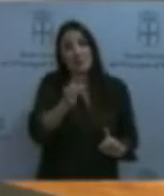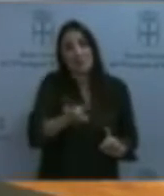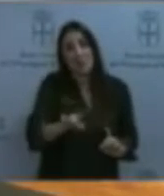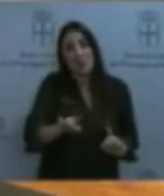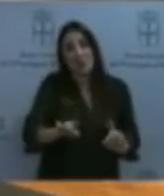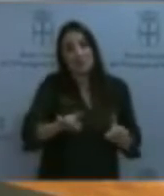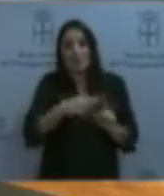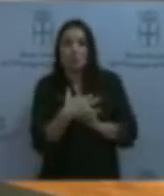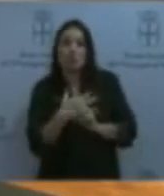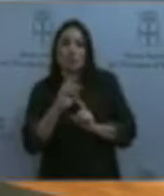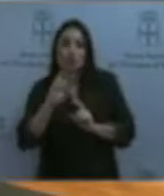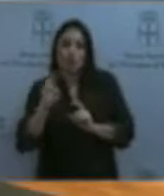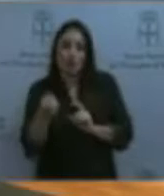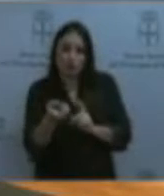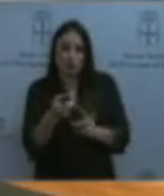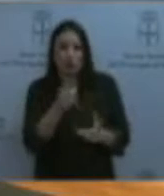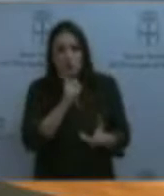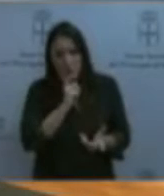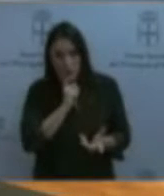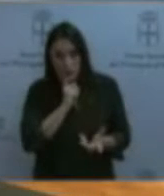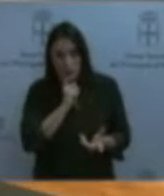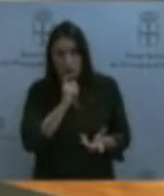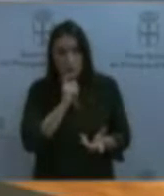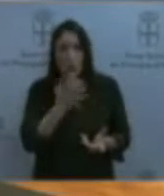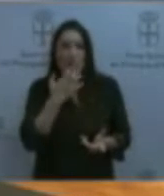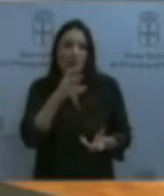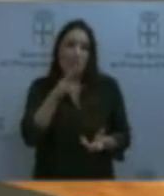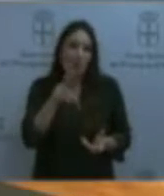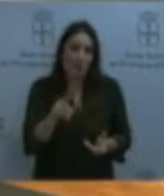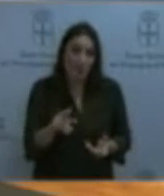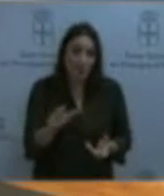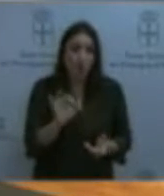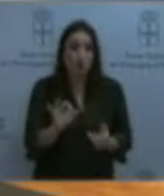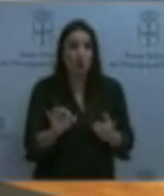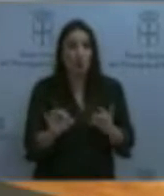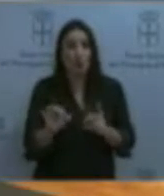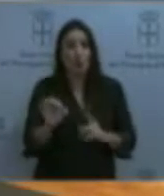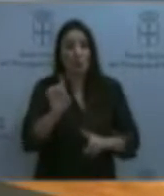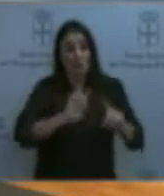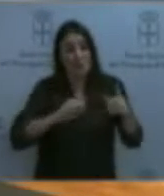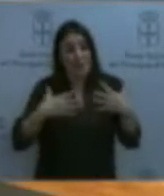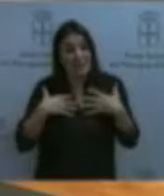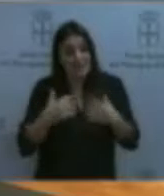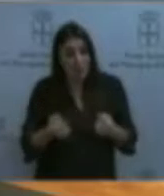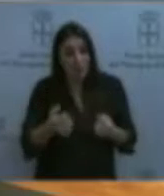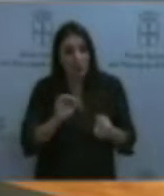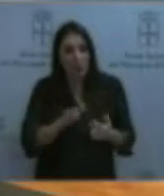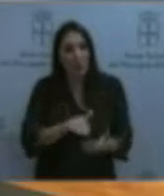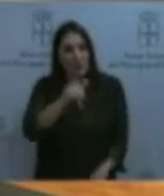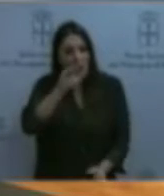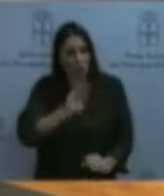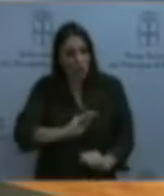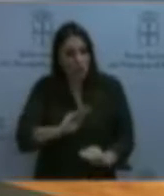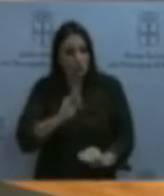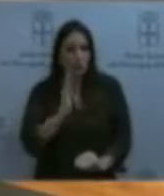otras circunstancias complicadas, como el hecho de hermanos, deterioros en su salud, en su desarrollo. En ese